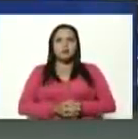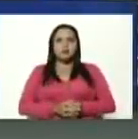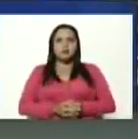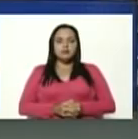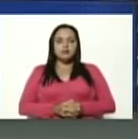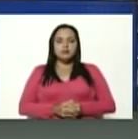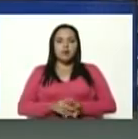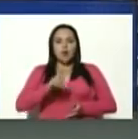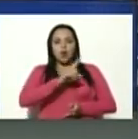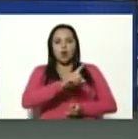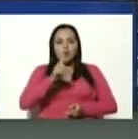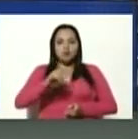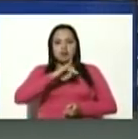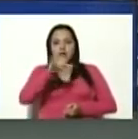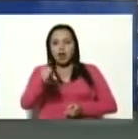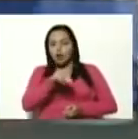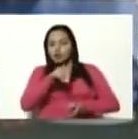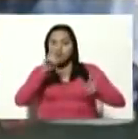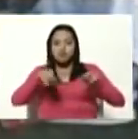11 de junio inolvidable.